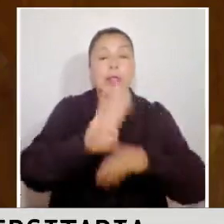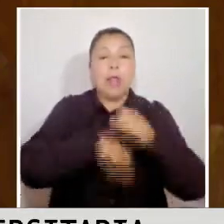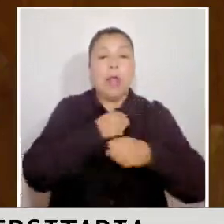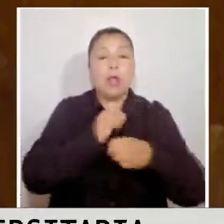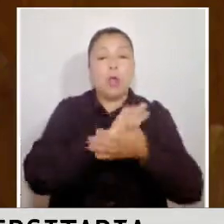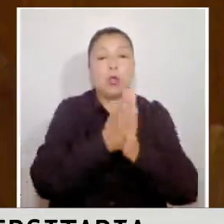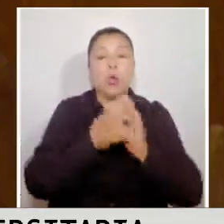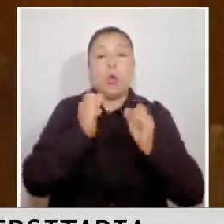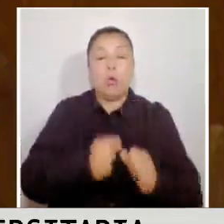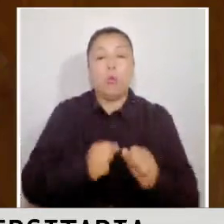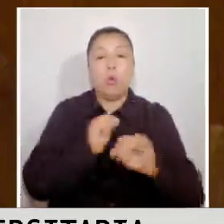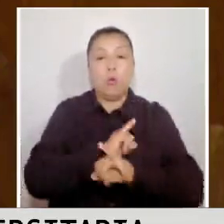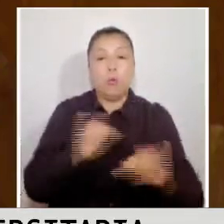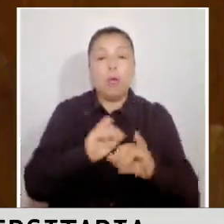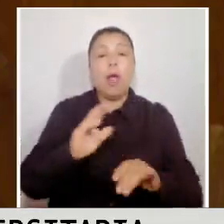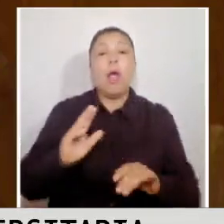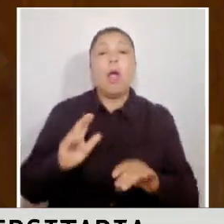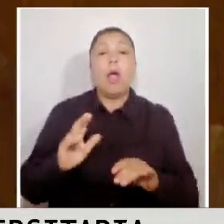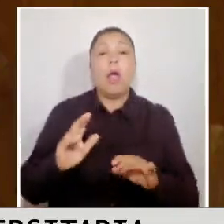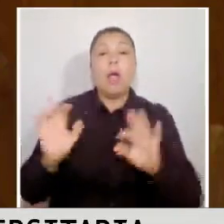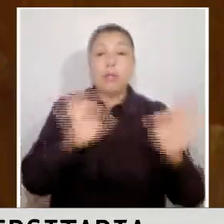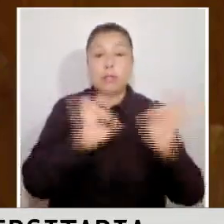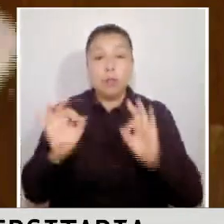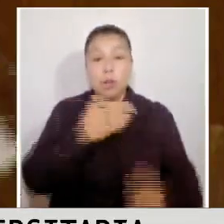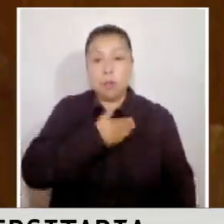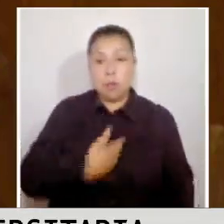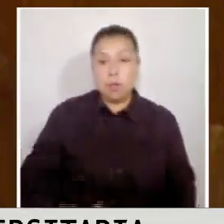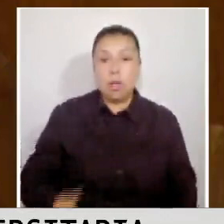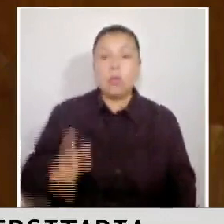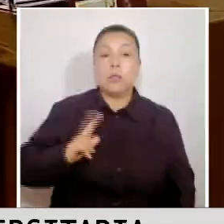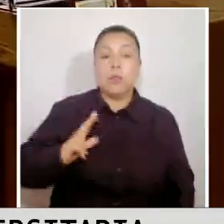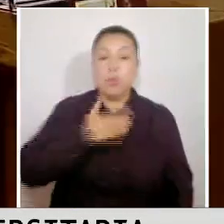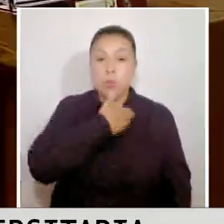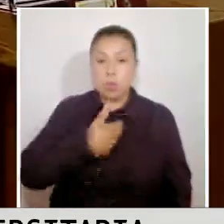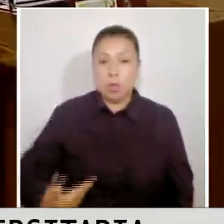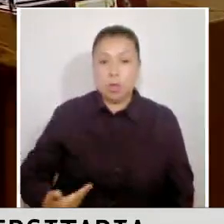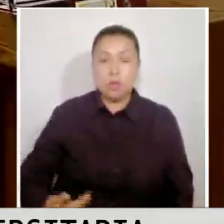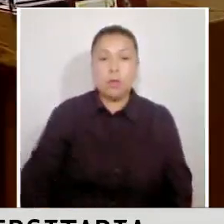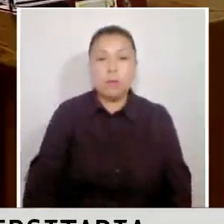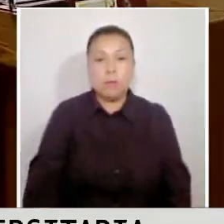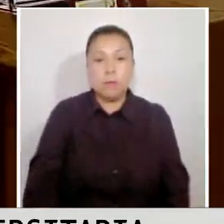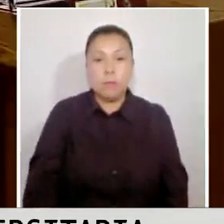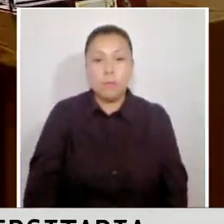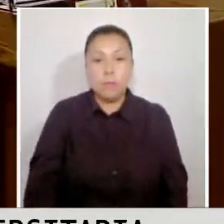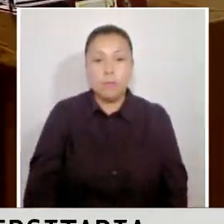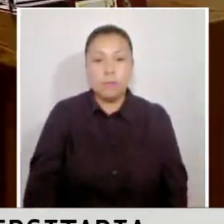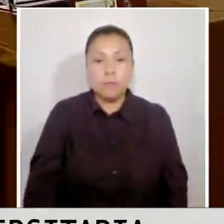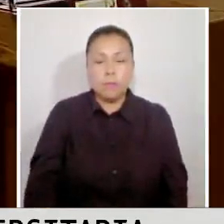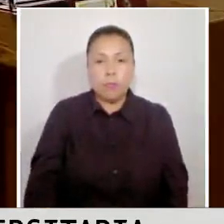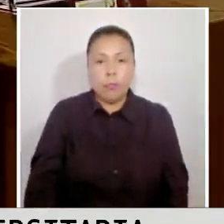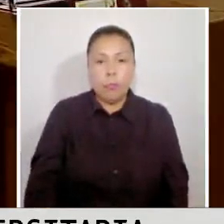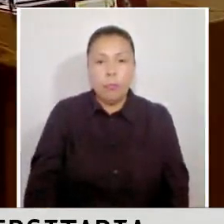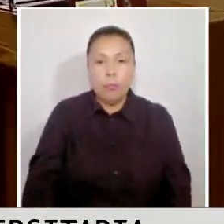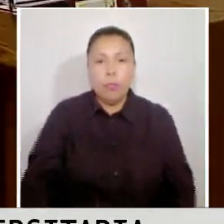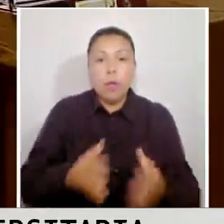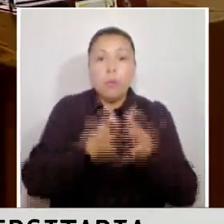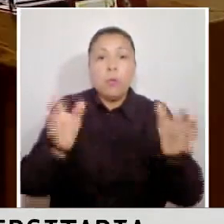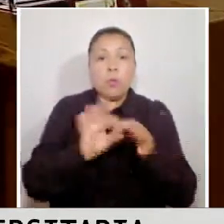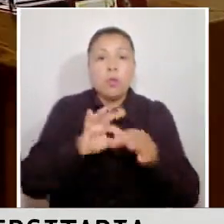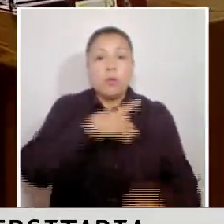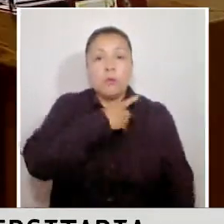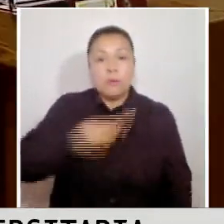puedo informar señor señora presidenta señor presidente Muchas gracias